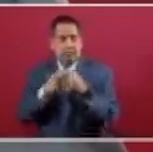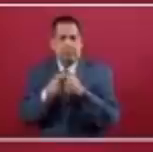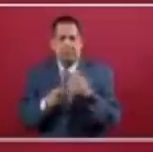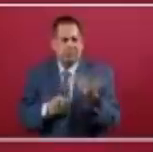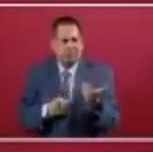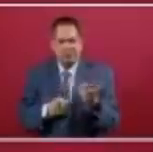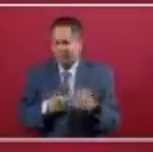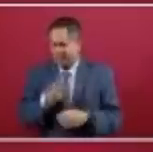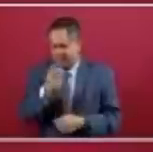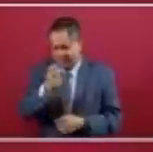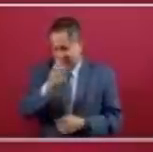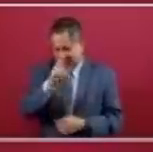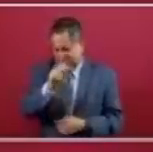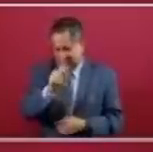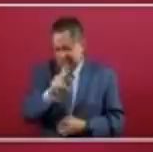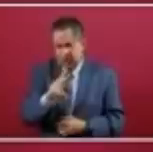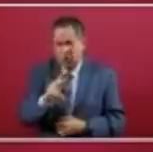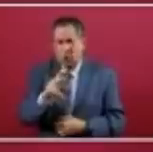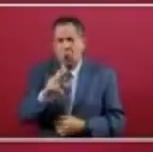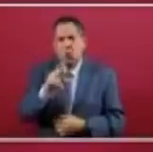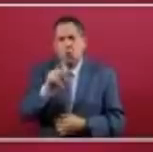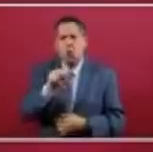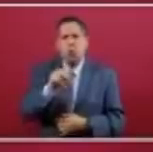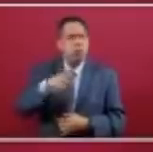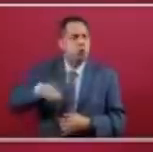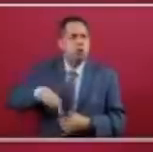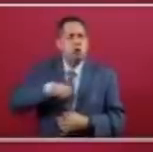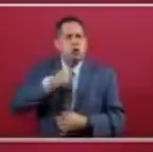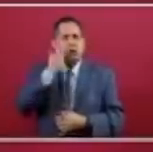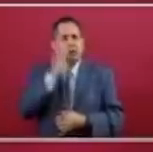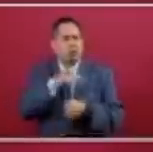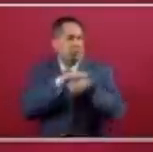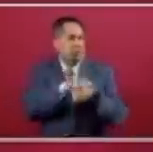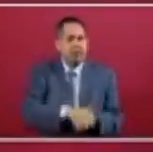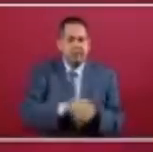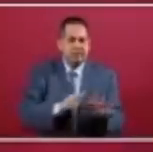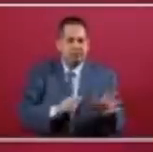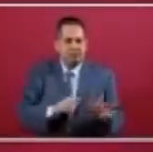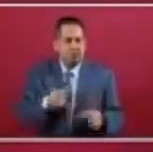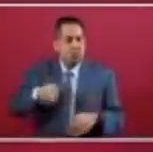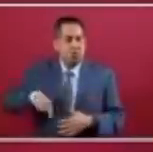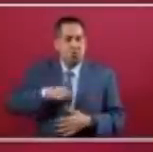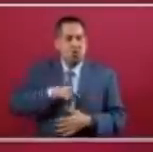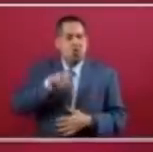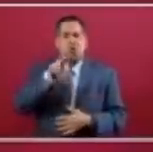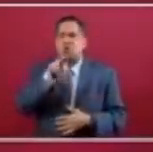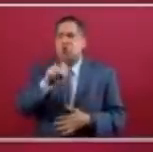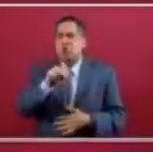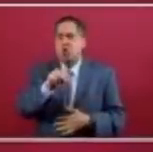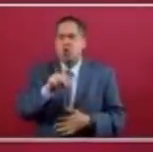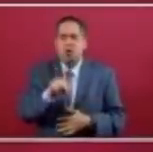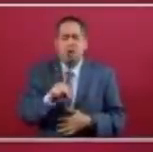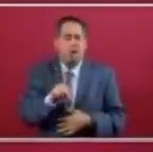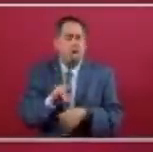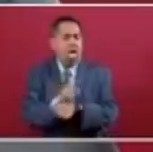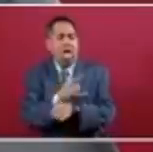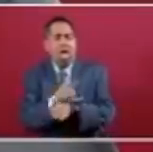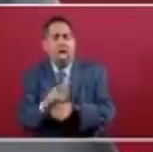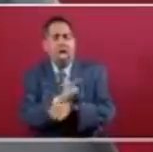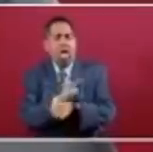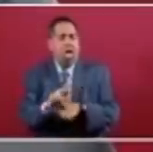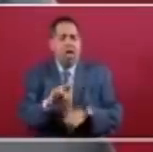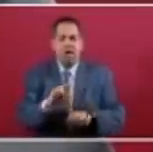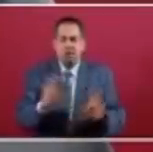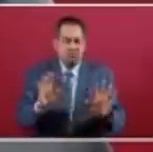Y no es eso. No vamos nosotros a tener una actitud leguleya.